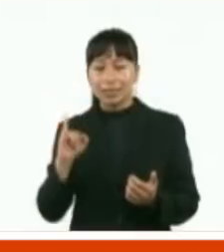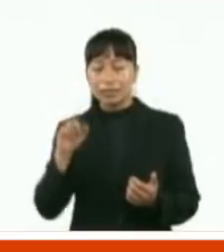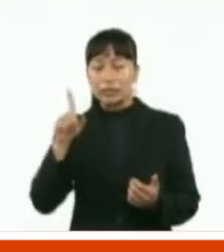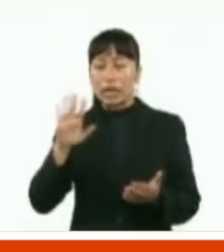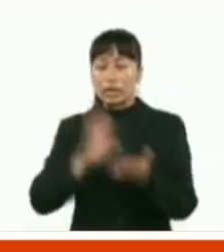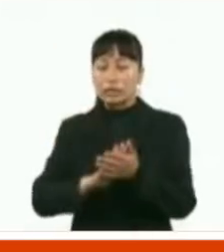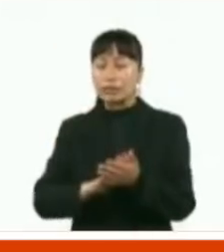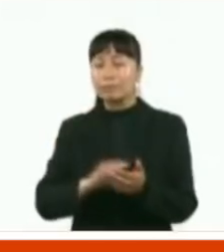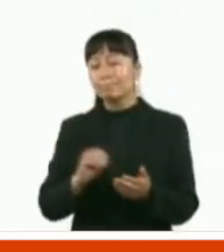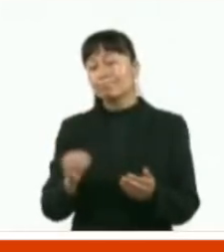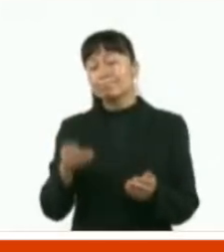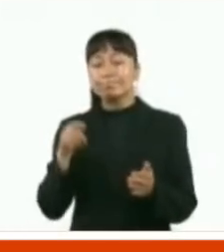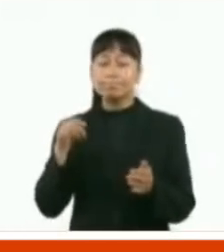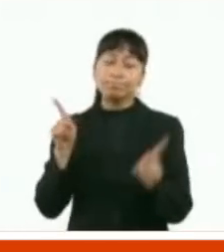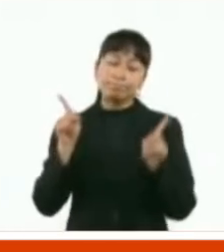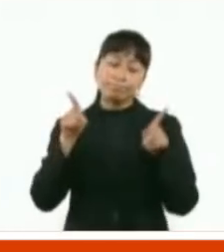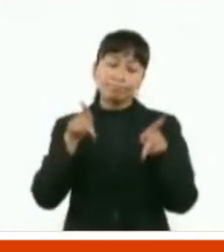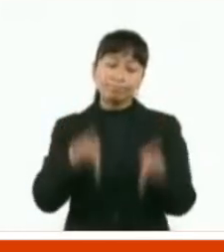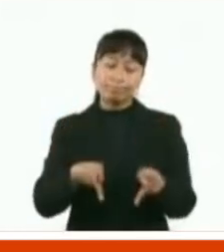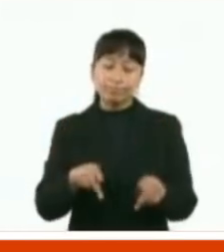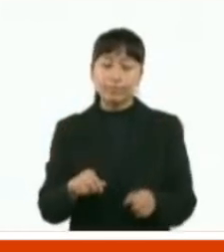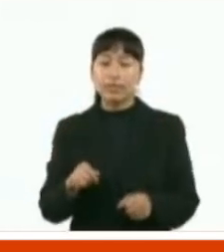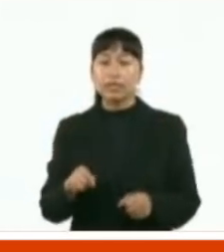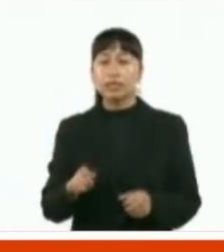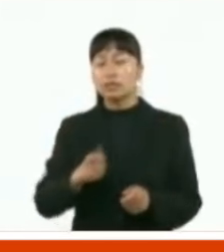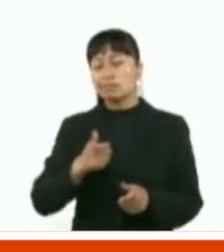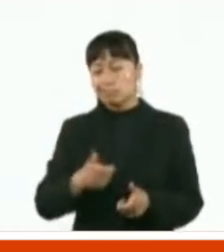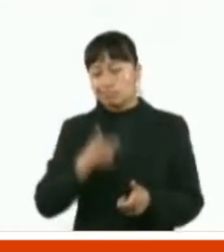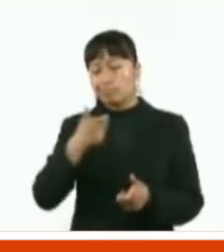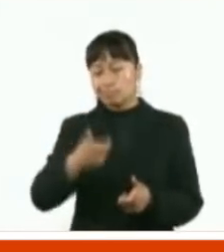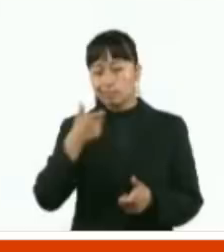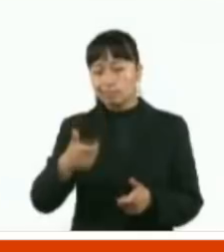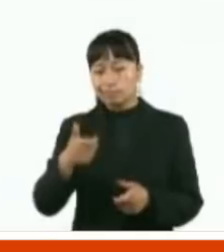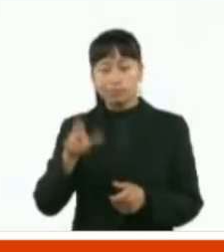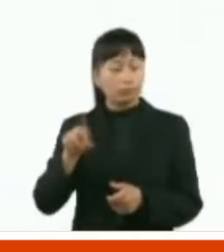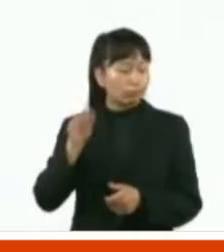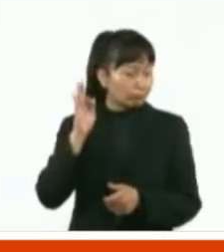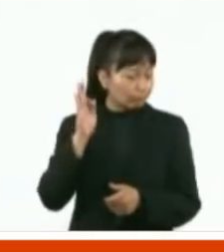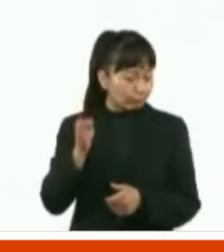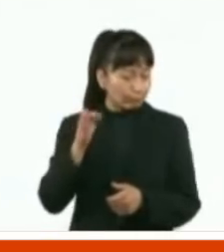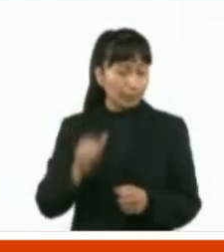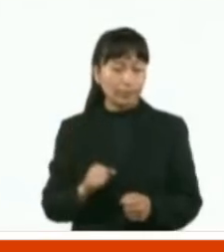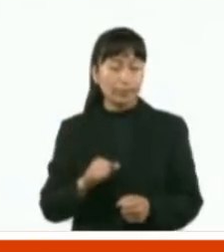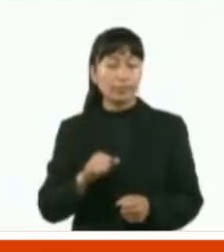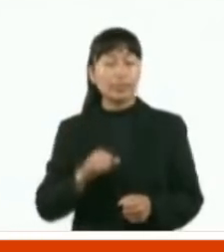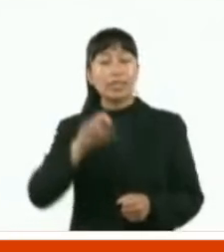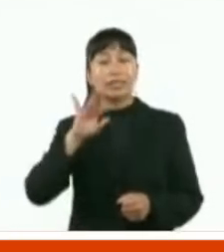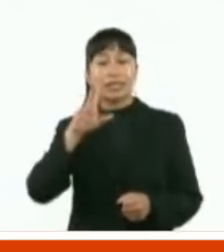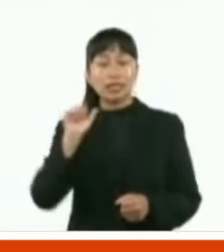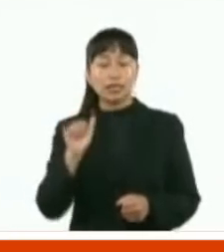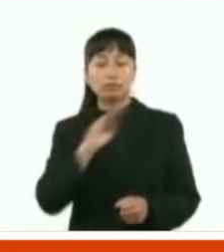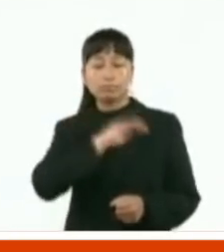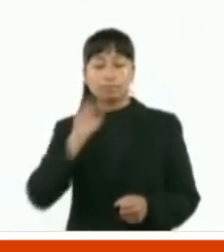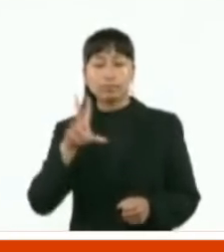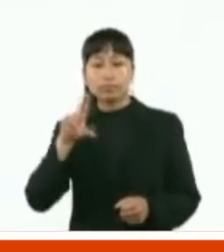en soledad y rechazar los ofrecimientos que varios países le hicieron. Doña Sara murió a los